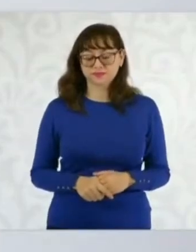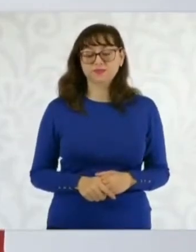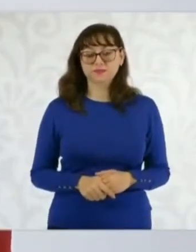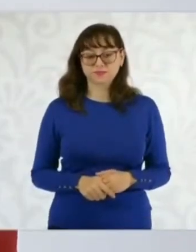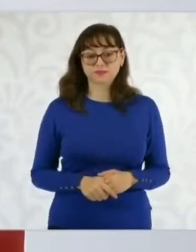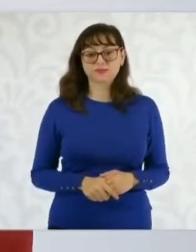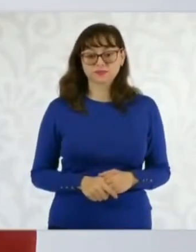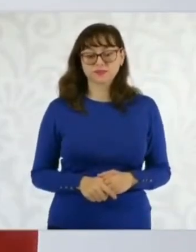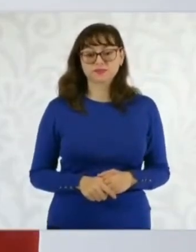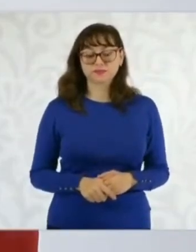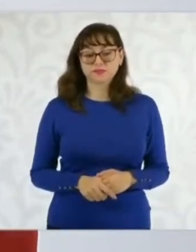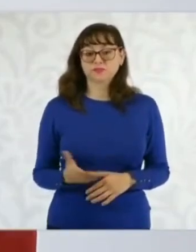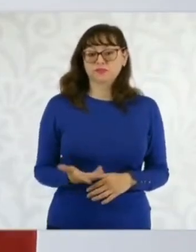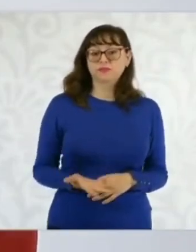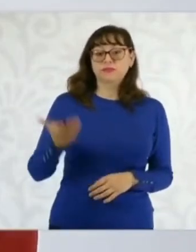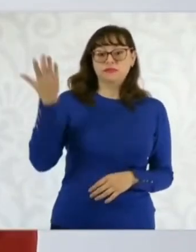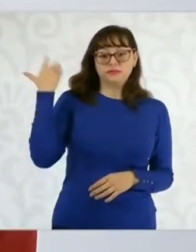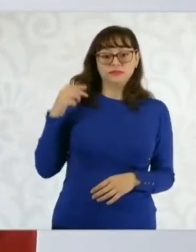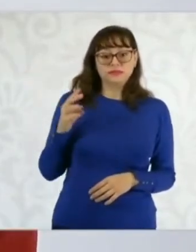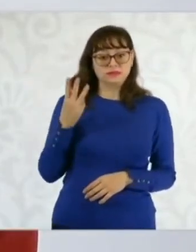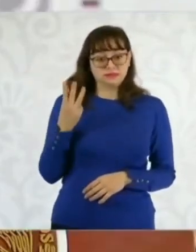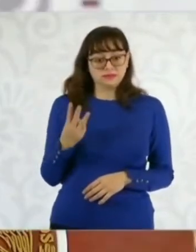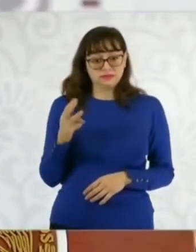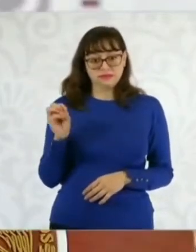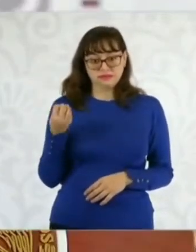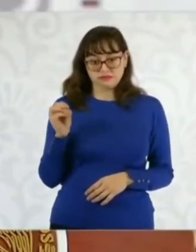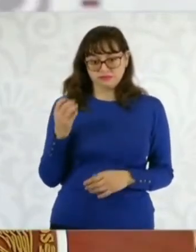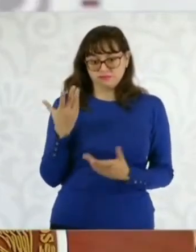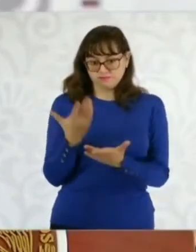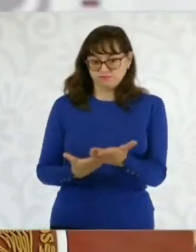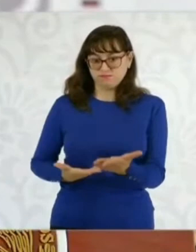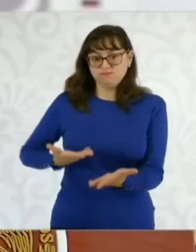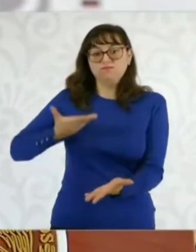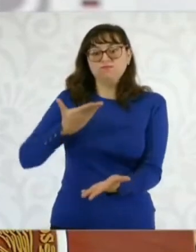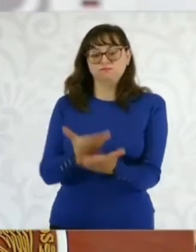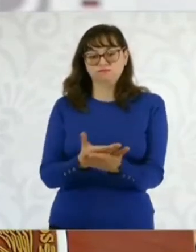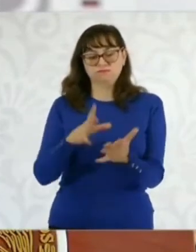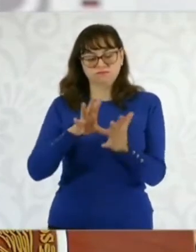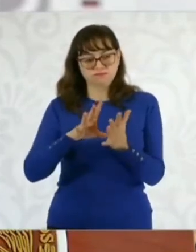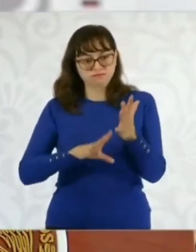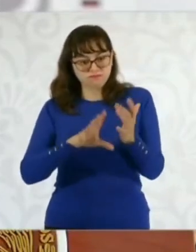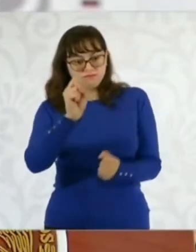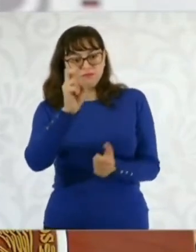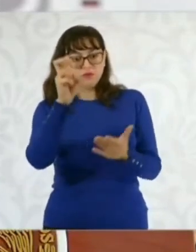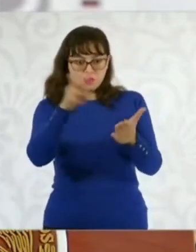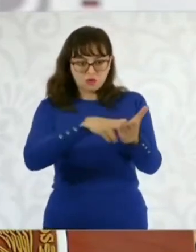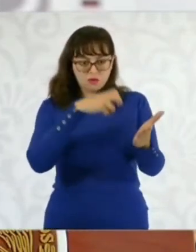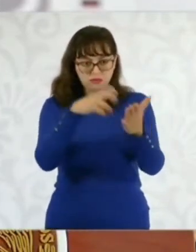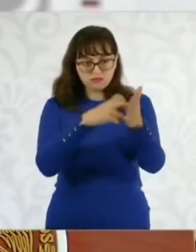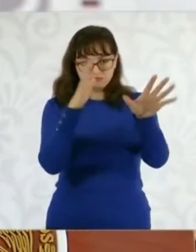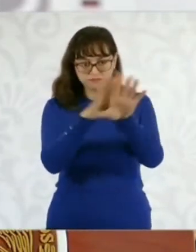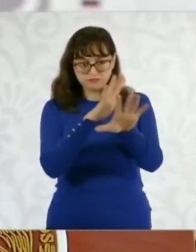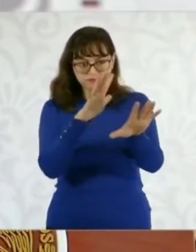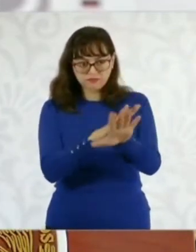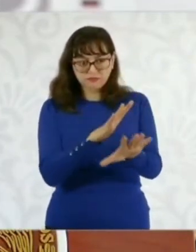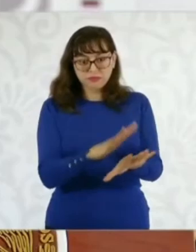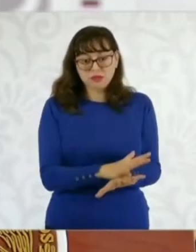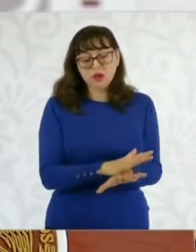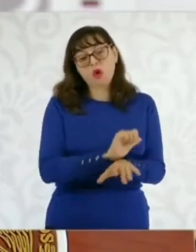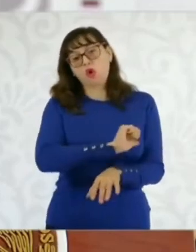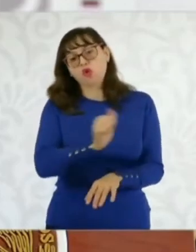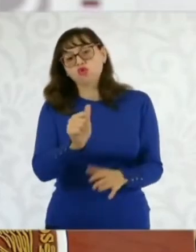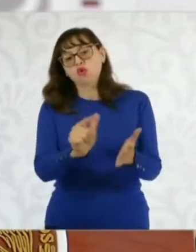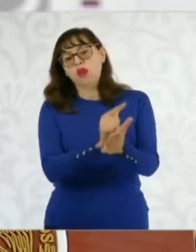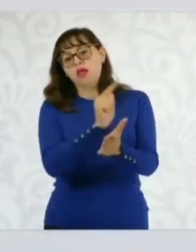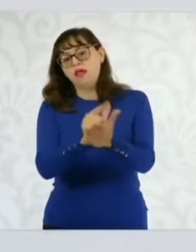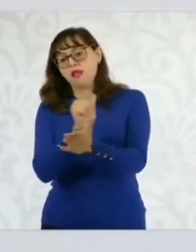el día 3 de octubre presentamos una serie de modificaciones a la Constitución y a distintas